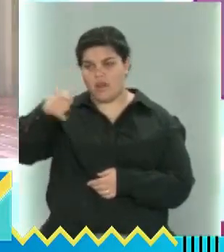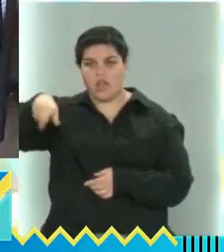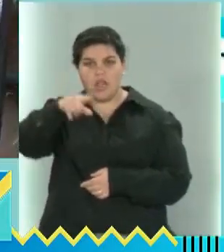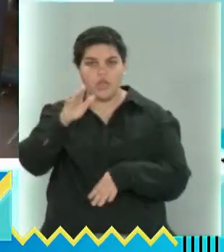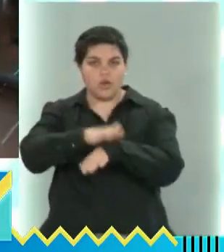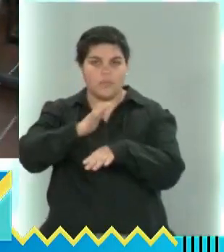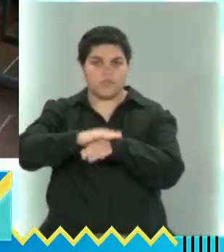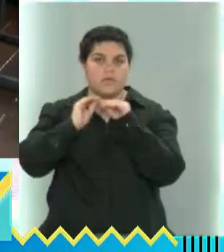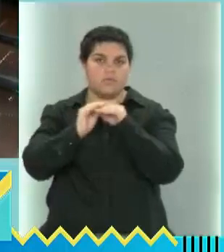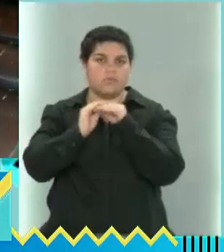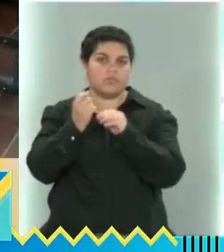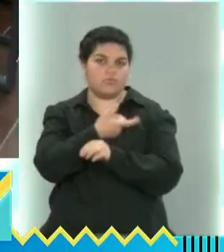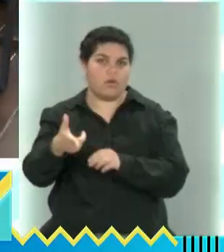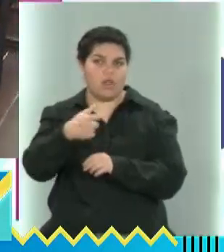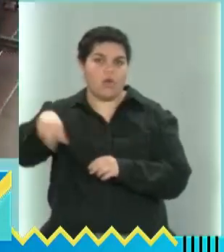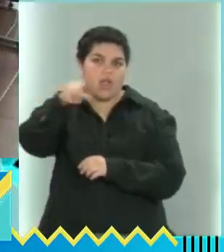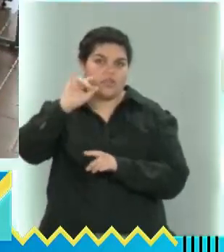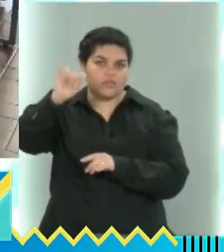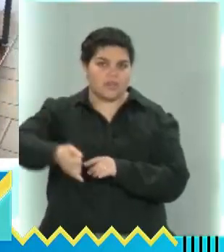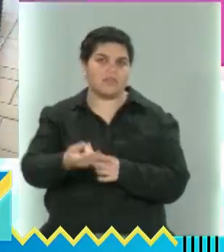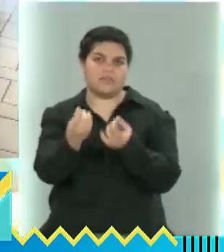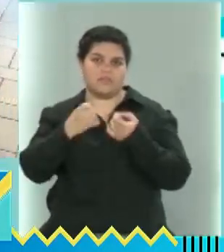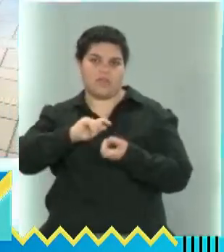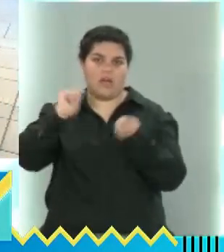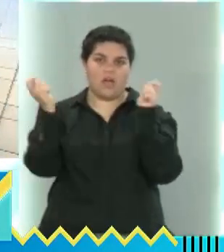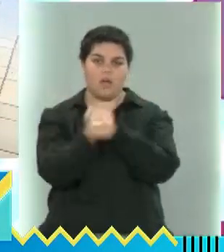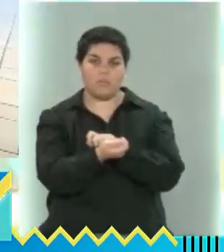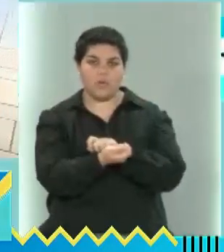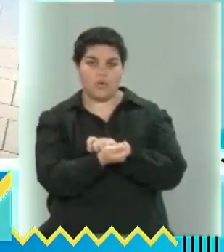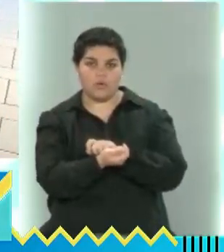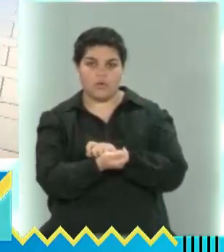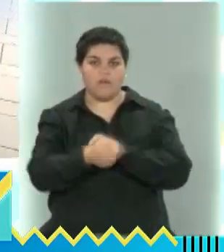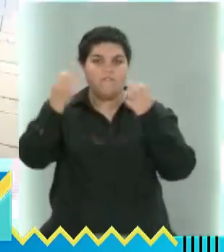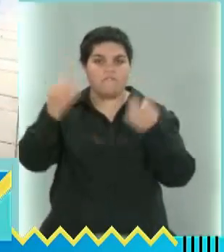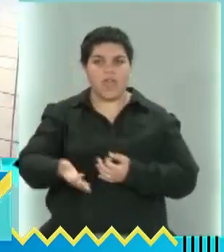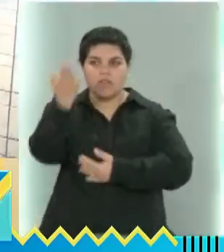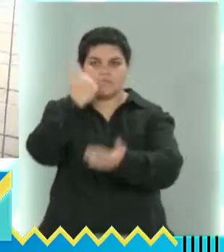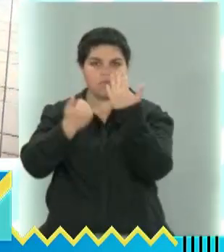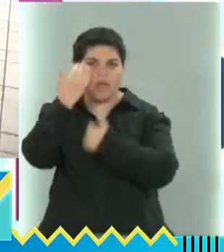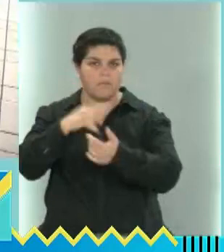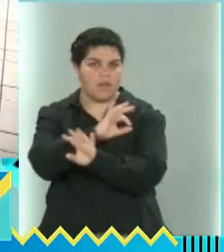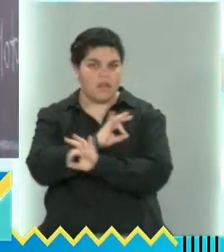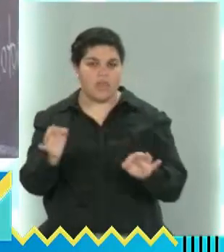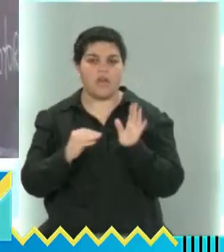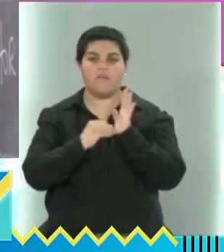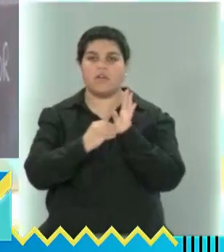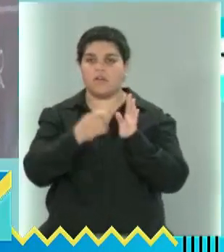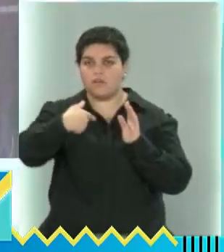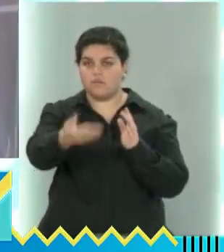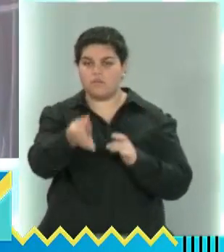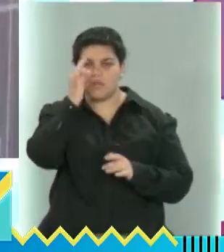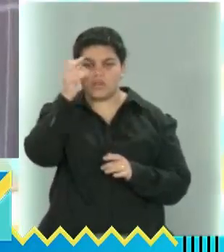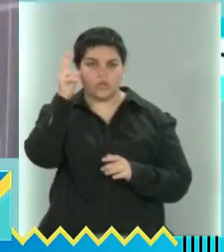paritamos. La actitud del gobierno de no convocar en tiempo y forma a la paritaria, que vence el 28 de